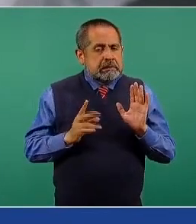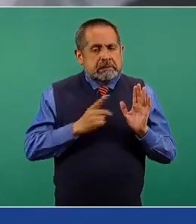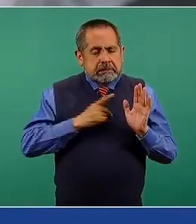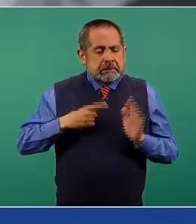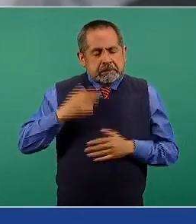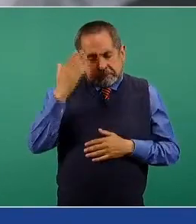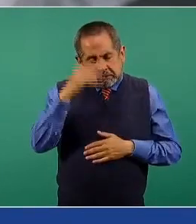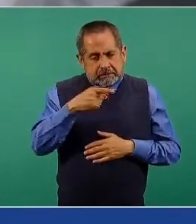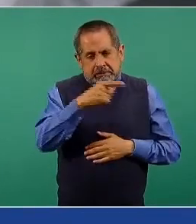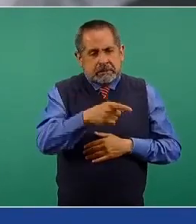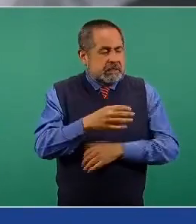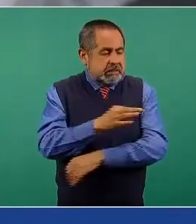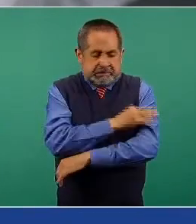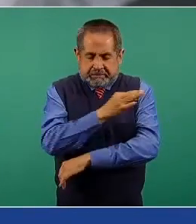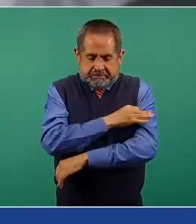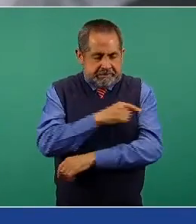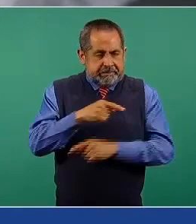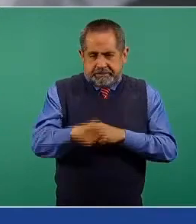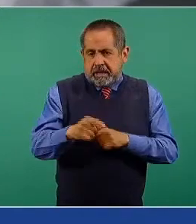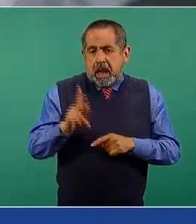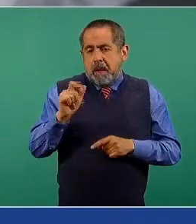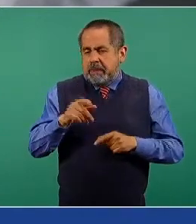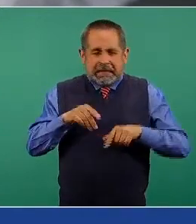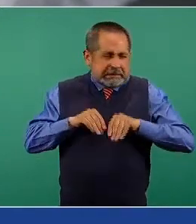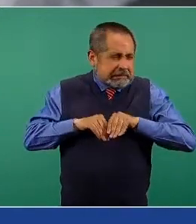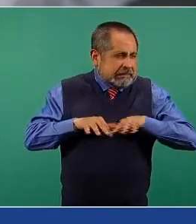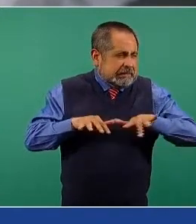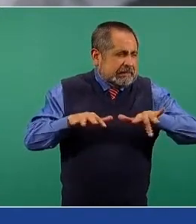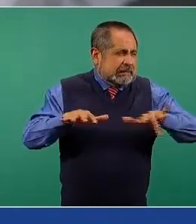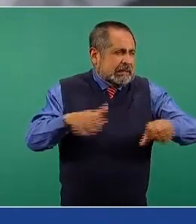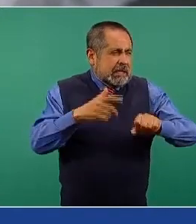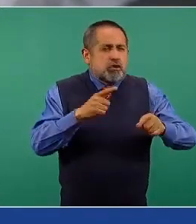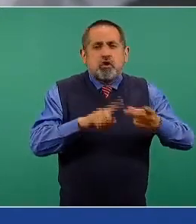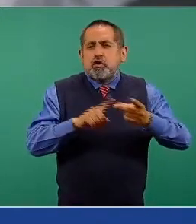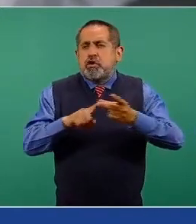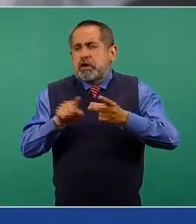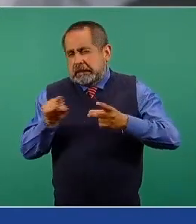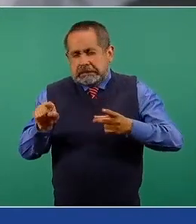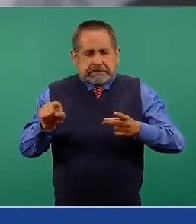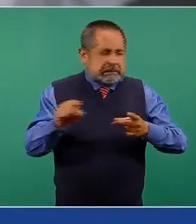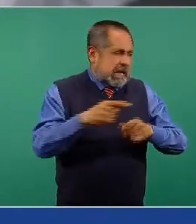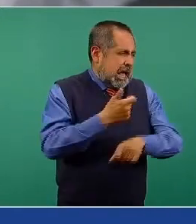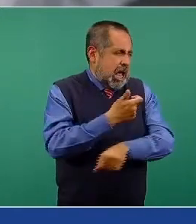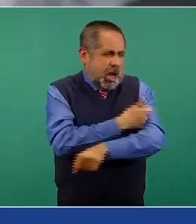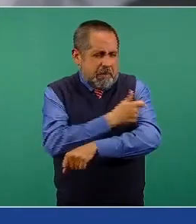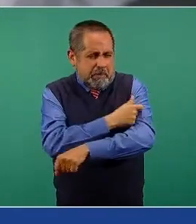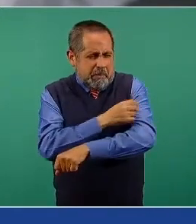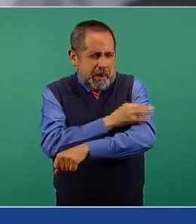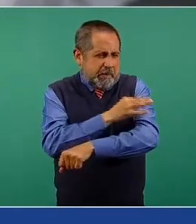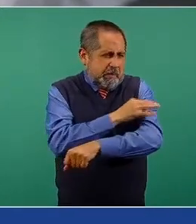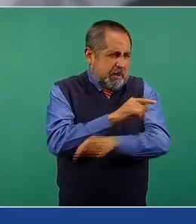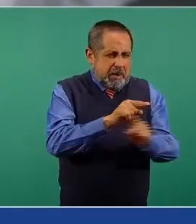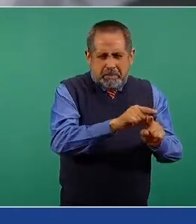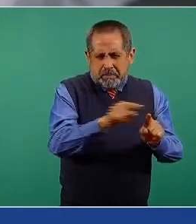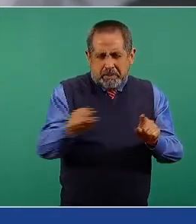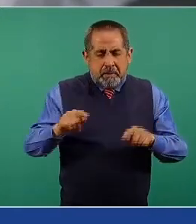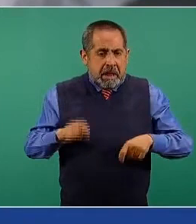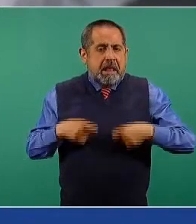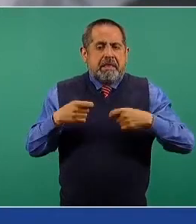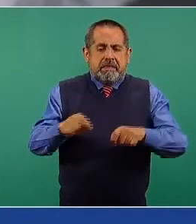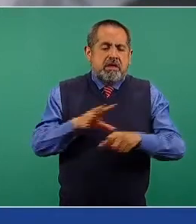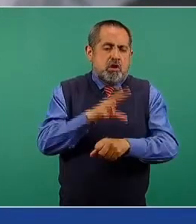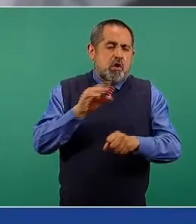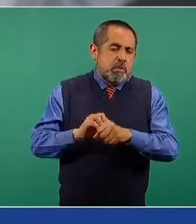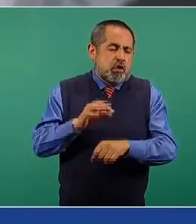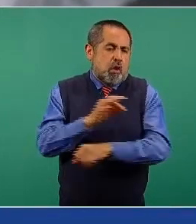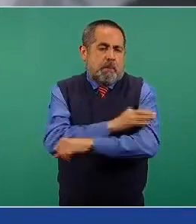obviamente de vacunarse. Toda la estrategia va encaminada a poder acercar y hacer una realidad la aplicación de